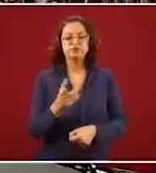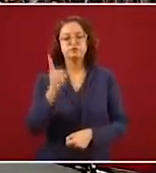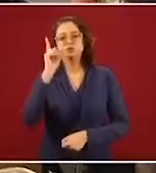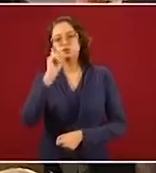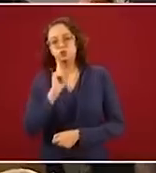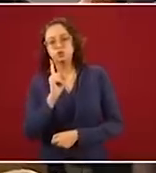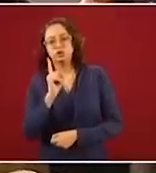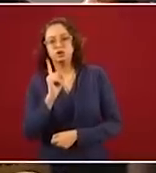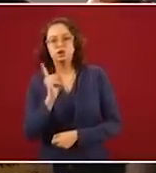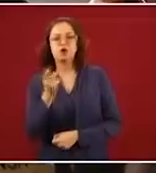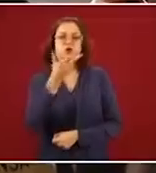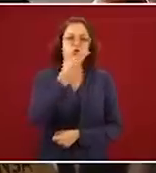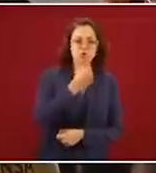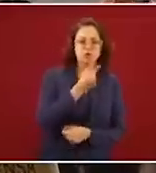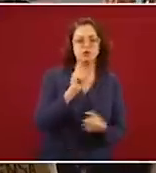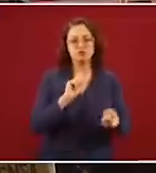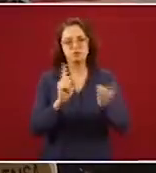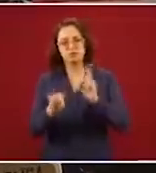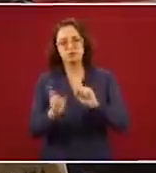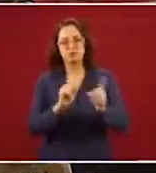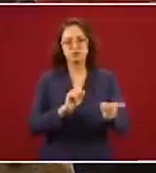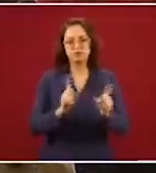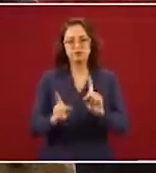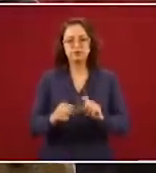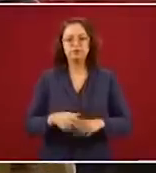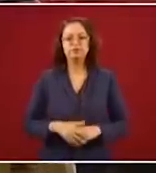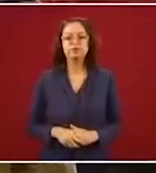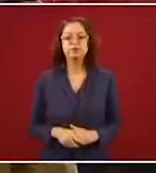y compañero hombre,